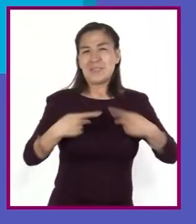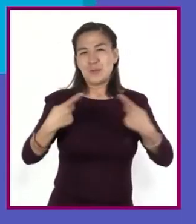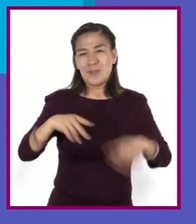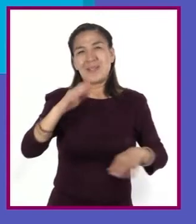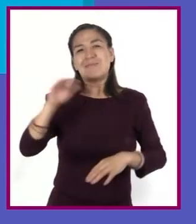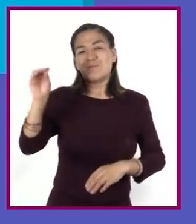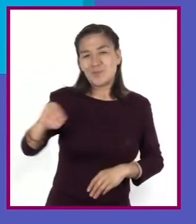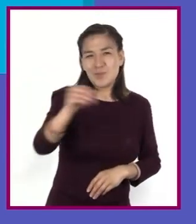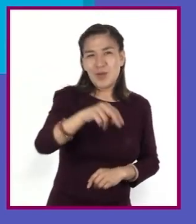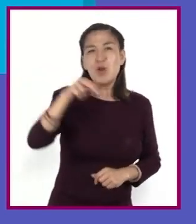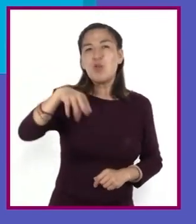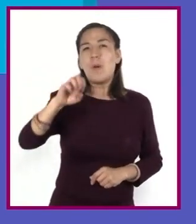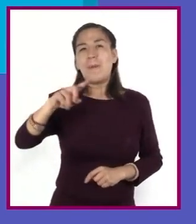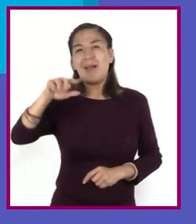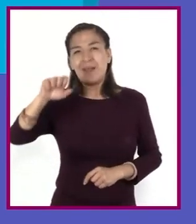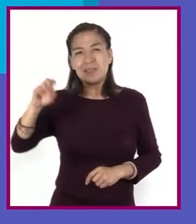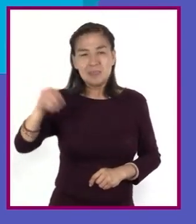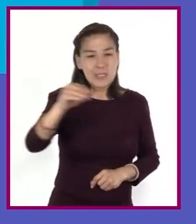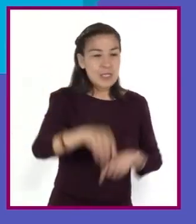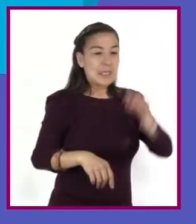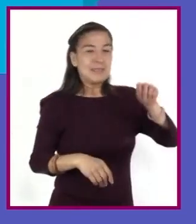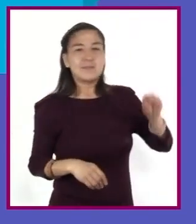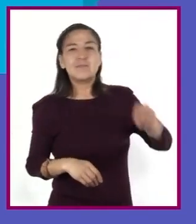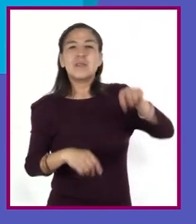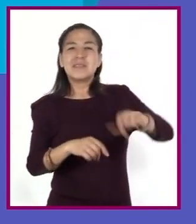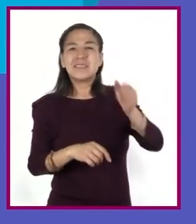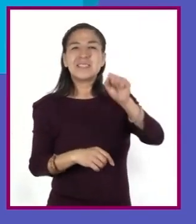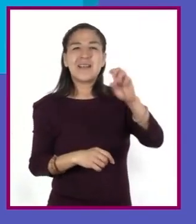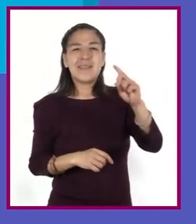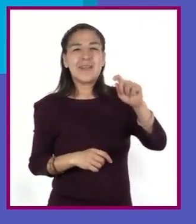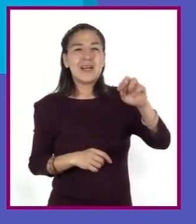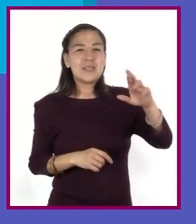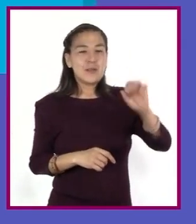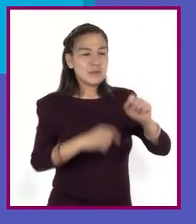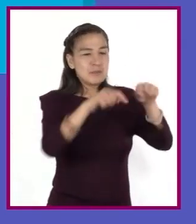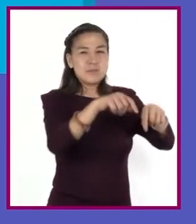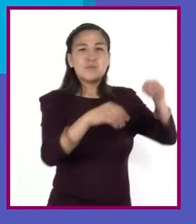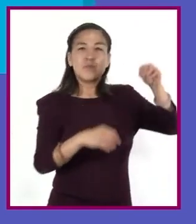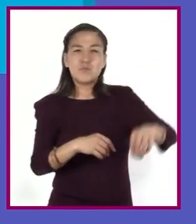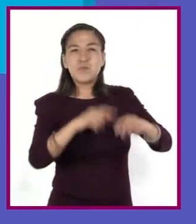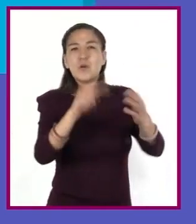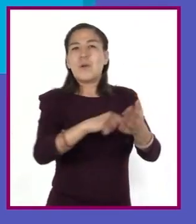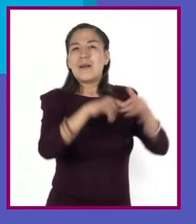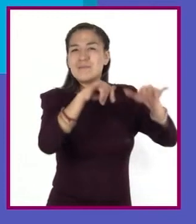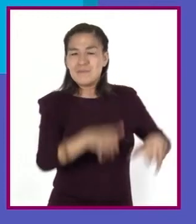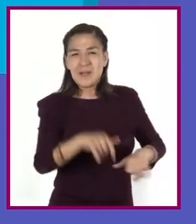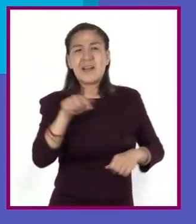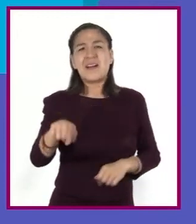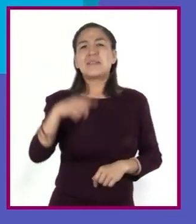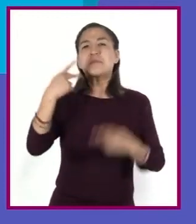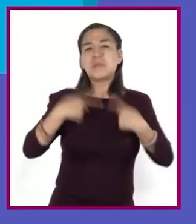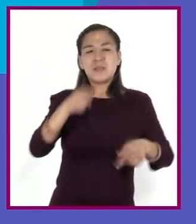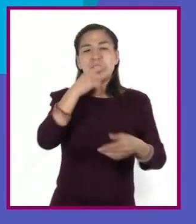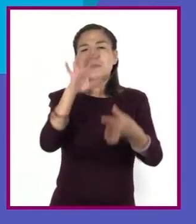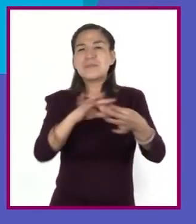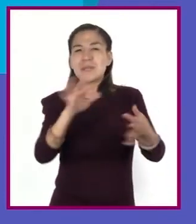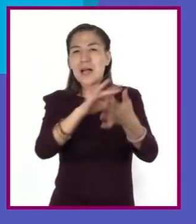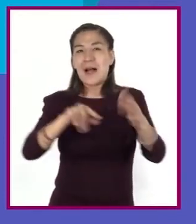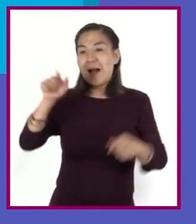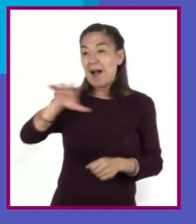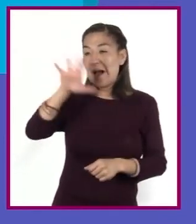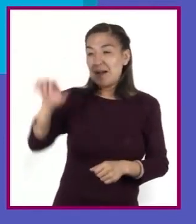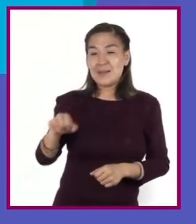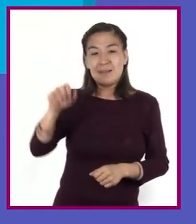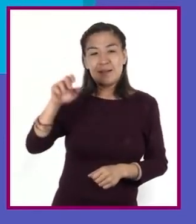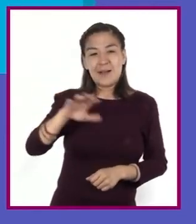conocida sobre los primeros humanos que llegaron a América señala que vinieron de Asia, cuando gran parte del agua de los océanos